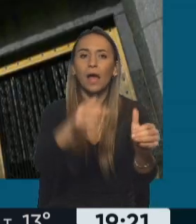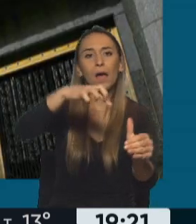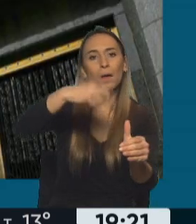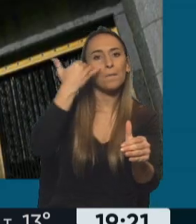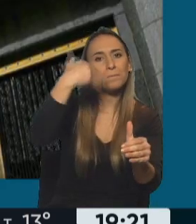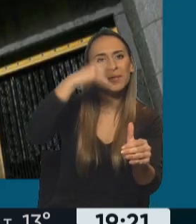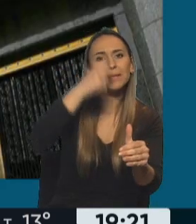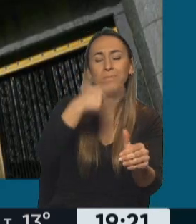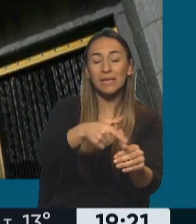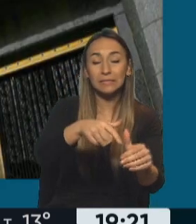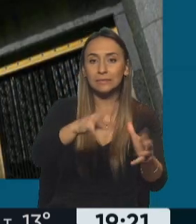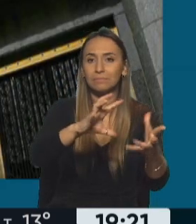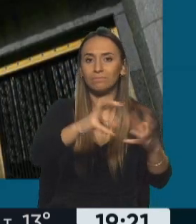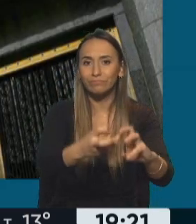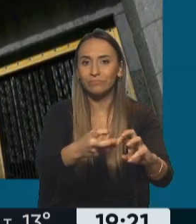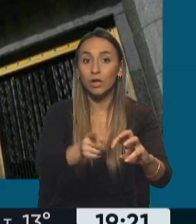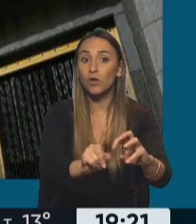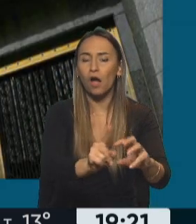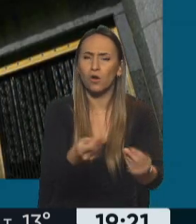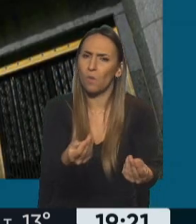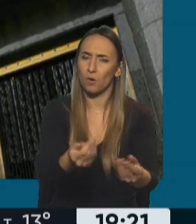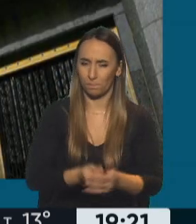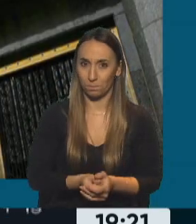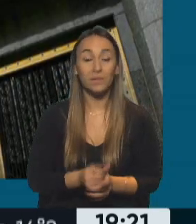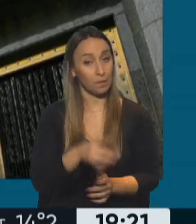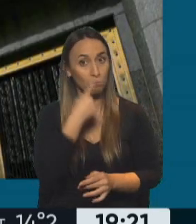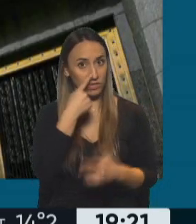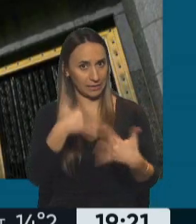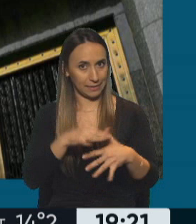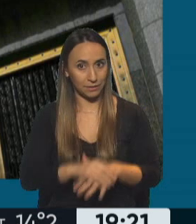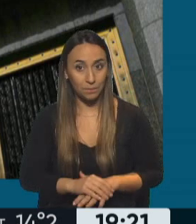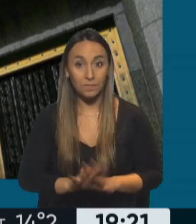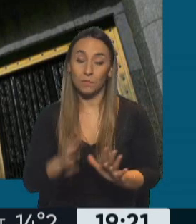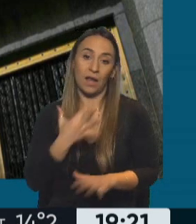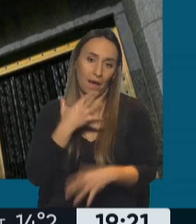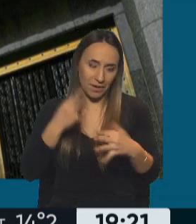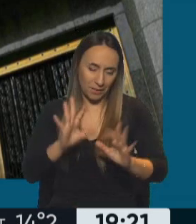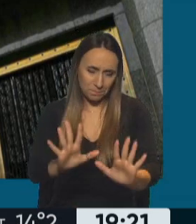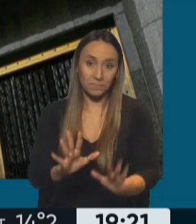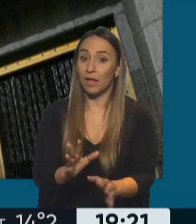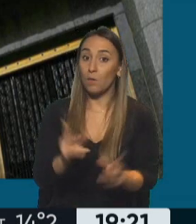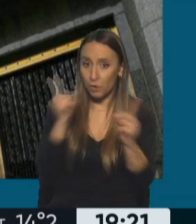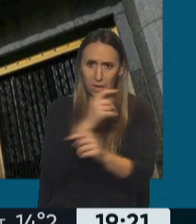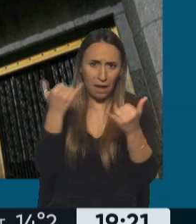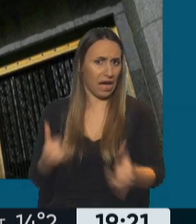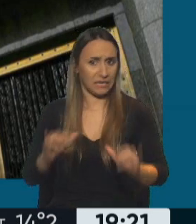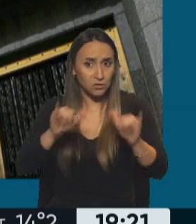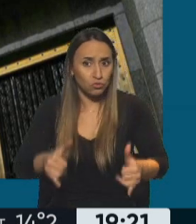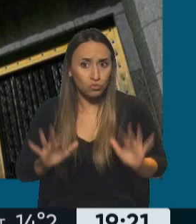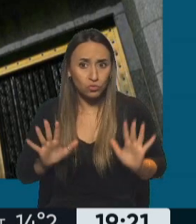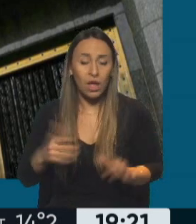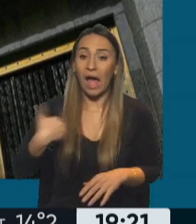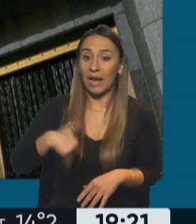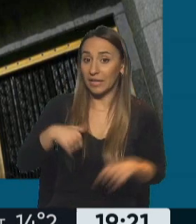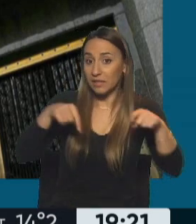restricciones? Muy interesante, ¿no? Porque el problema está. Es como negar este vaso. No tenemos dólares. Ahora, esta falta